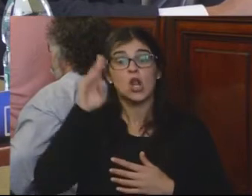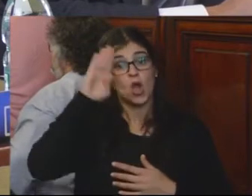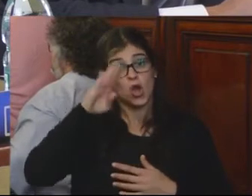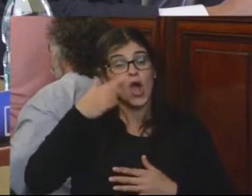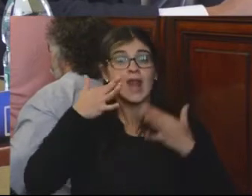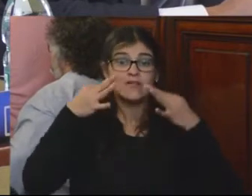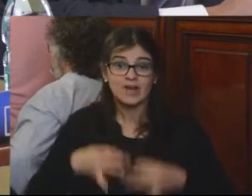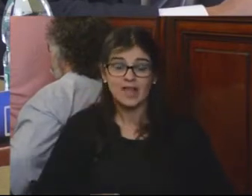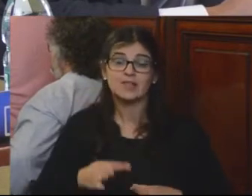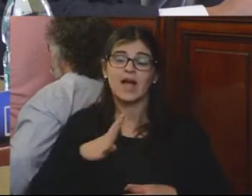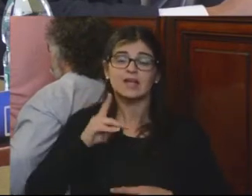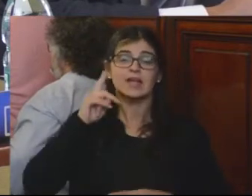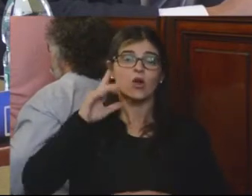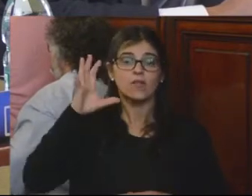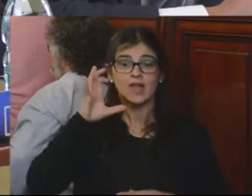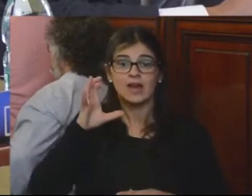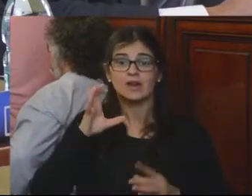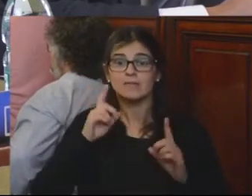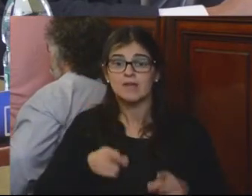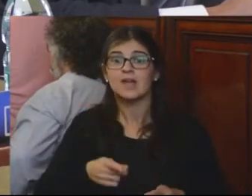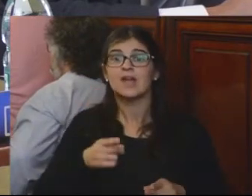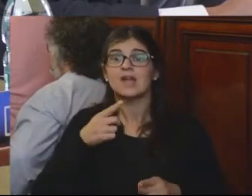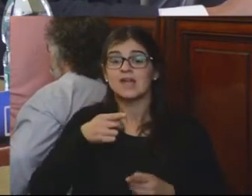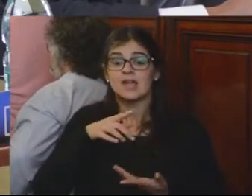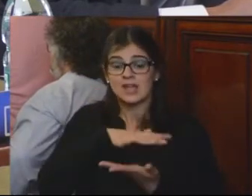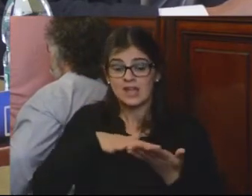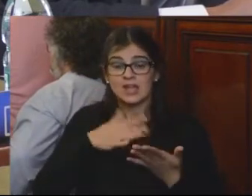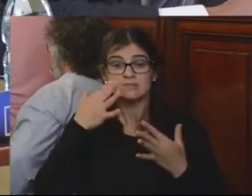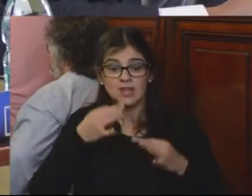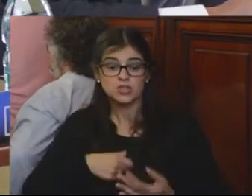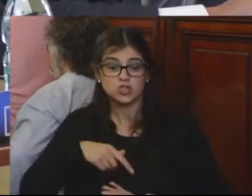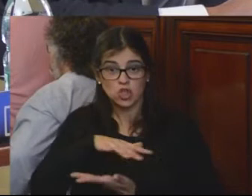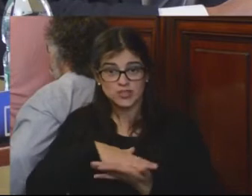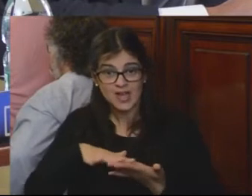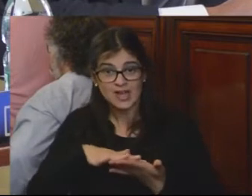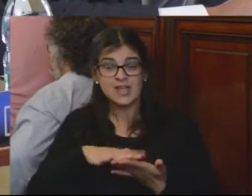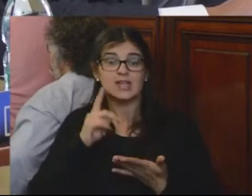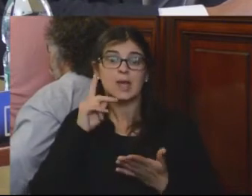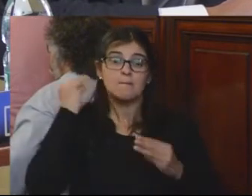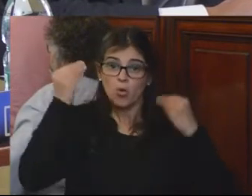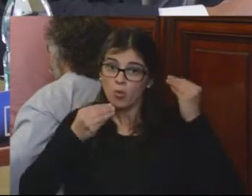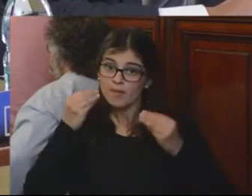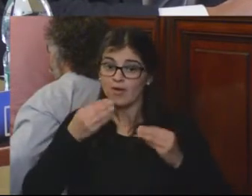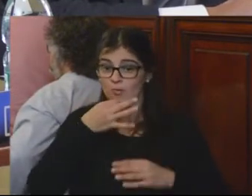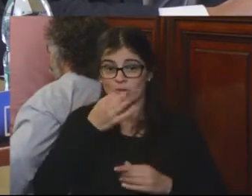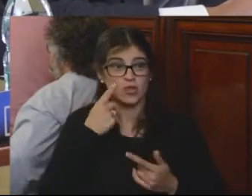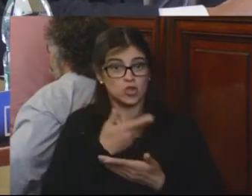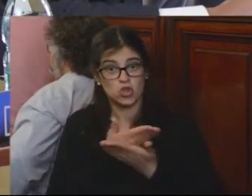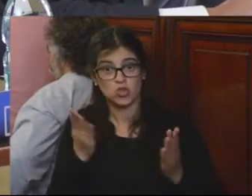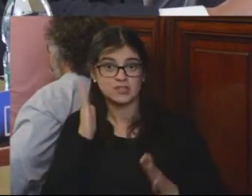verdad hay que recordar que incluso el centro de estudios legales y sociales que ocupaba como es de público conocimiento